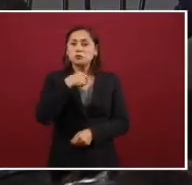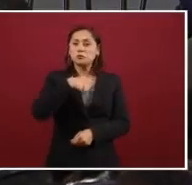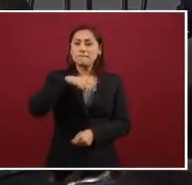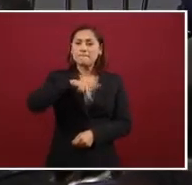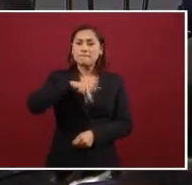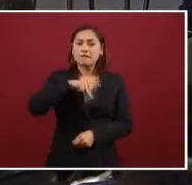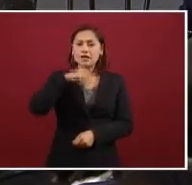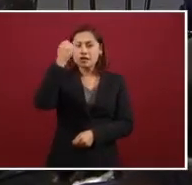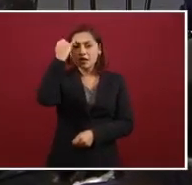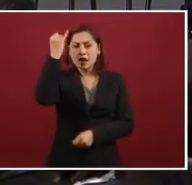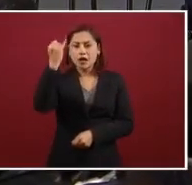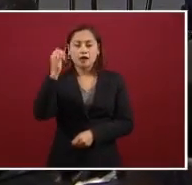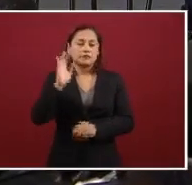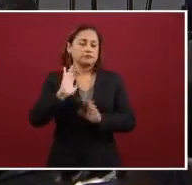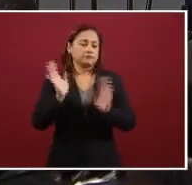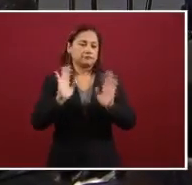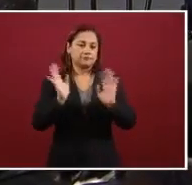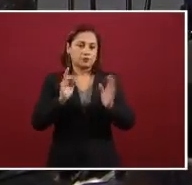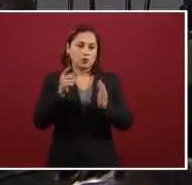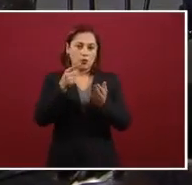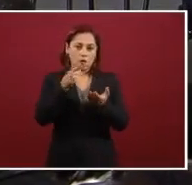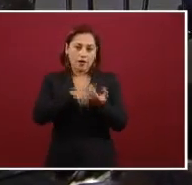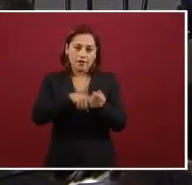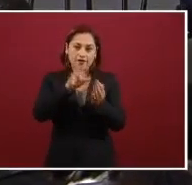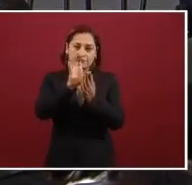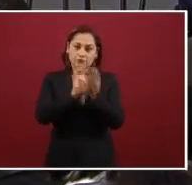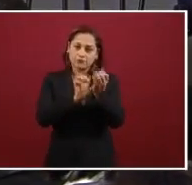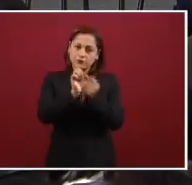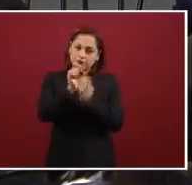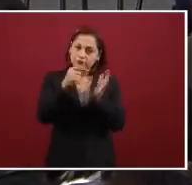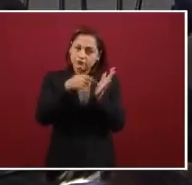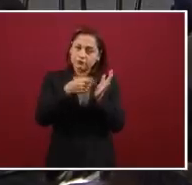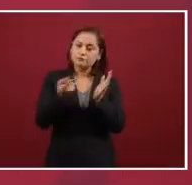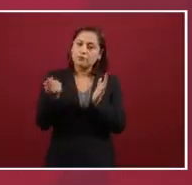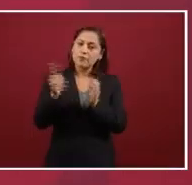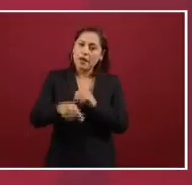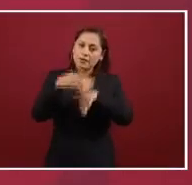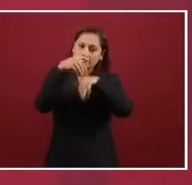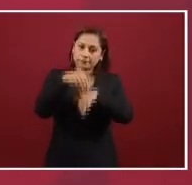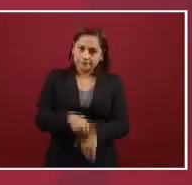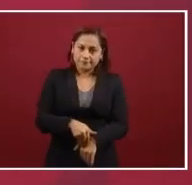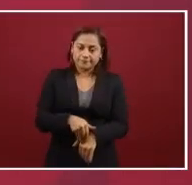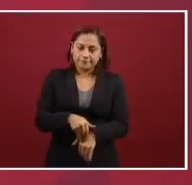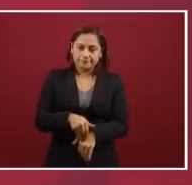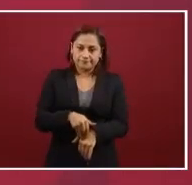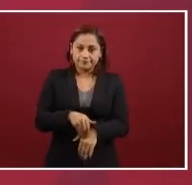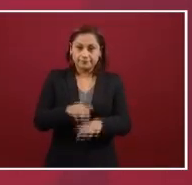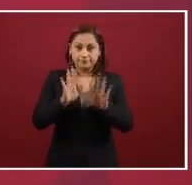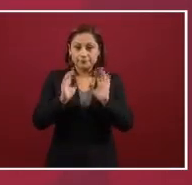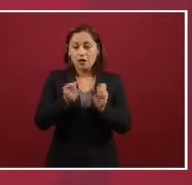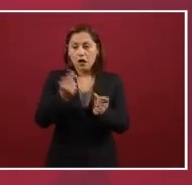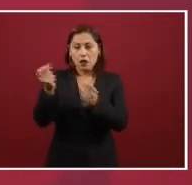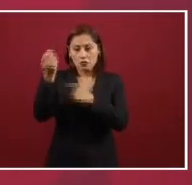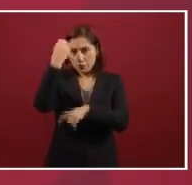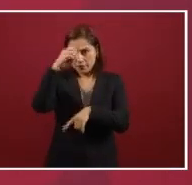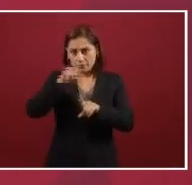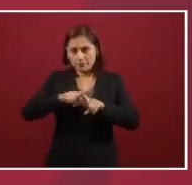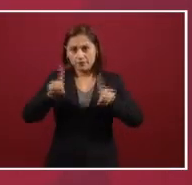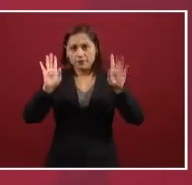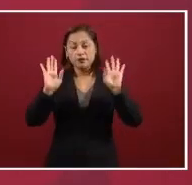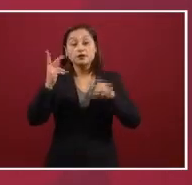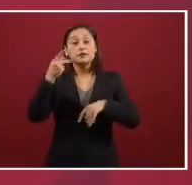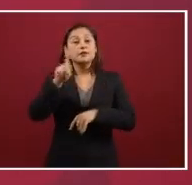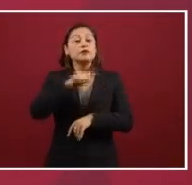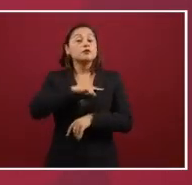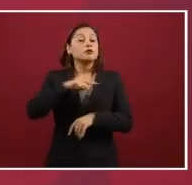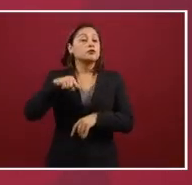Tenemos nuestras opiniones, pero nosotros no somos ni pretendemos intervenir en esos países. Ahora, ¿cómo vamos